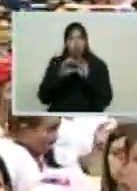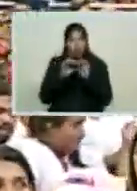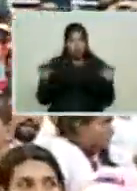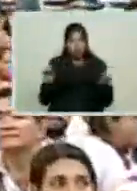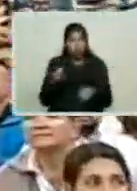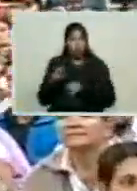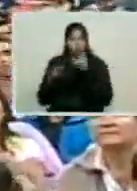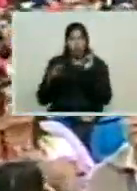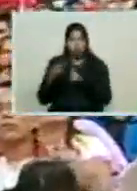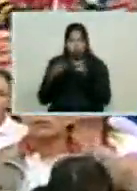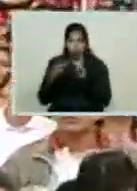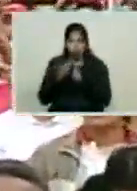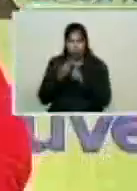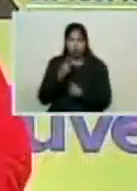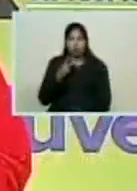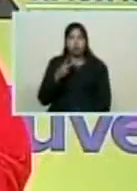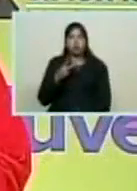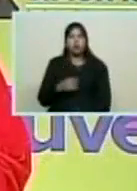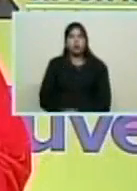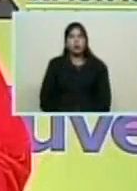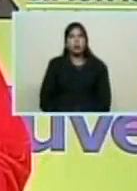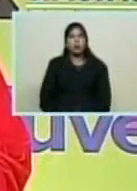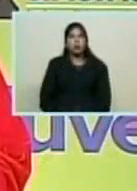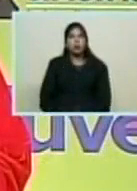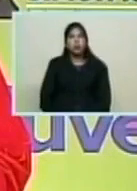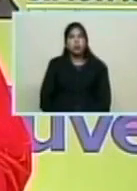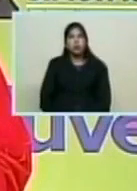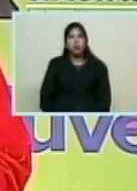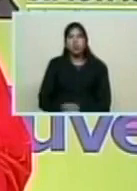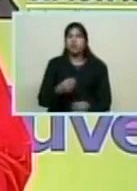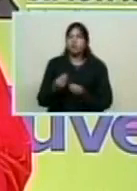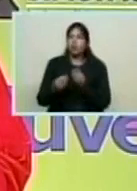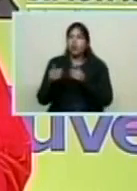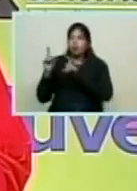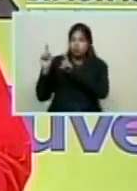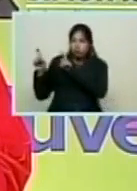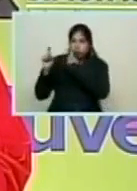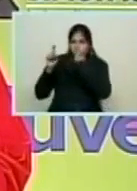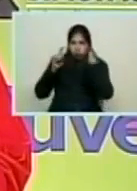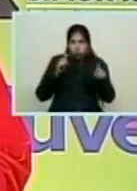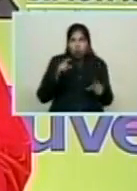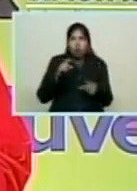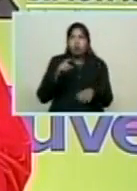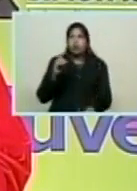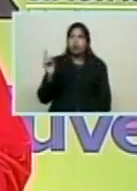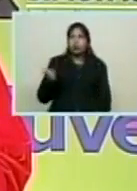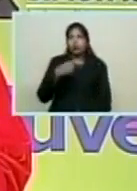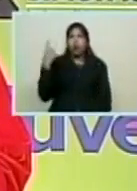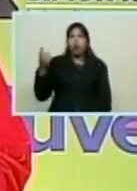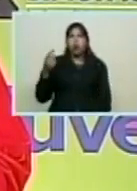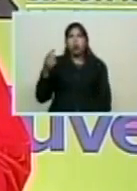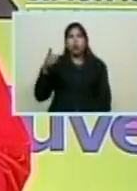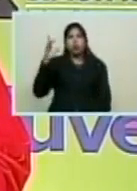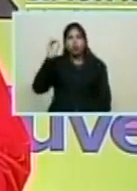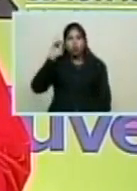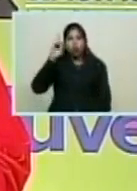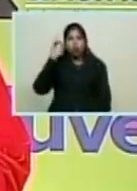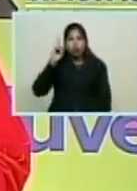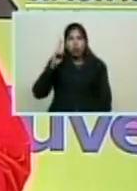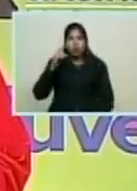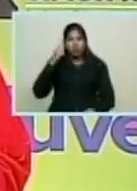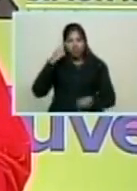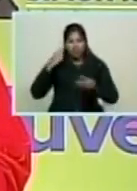2, el proceso de formación de las y los docentes de categoría